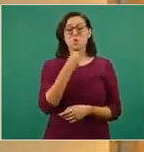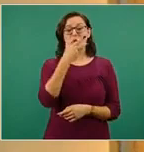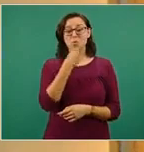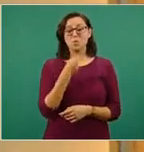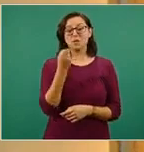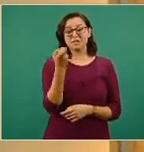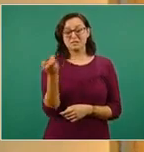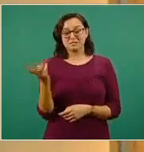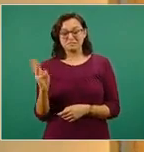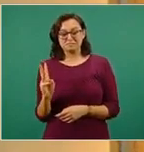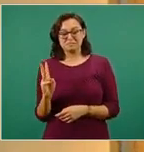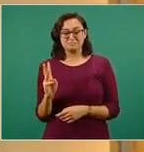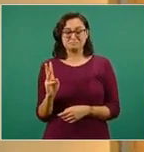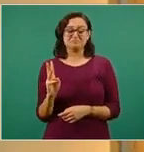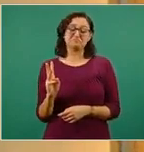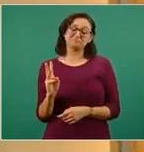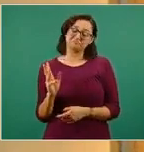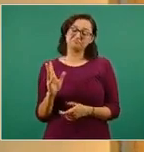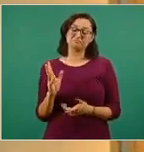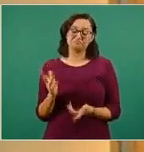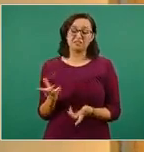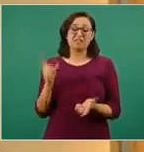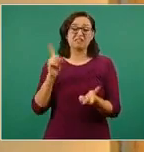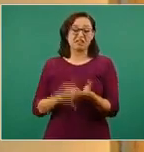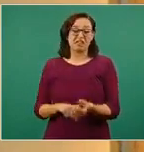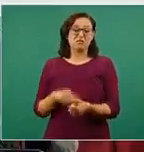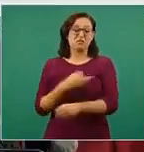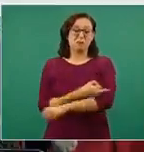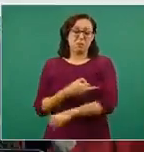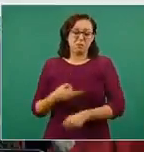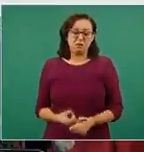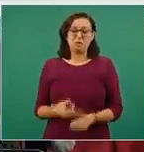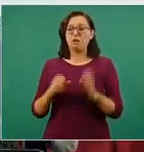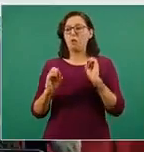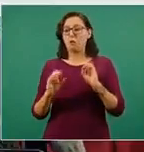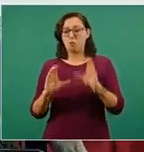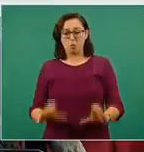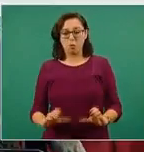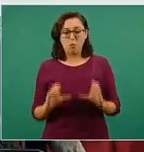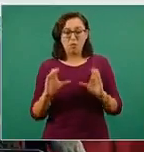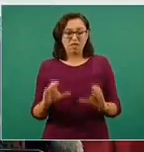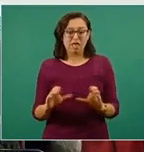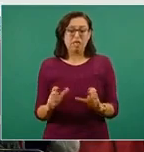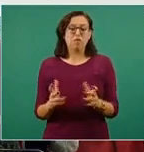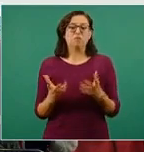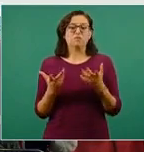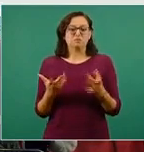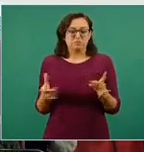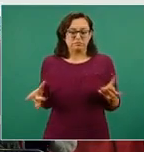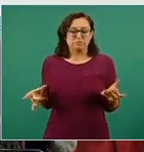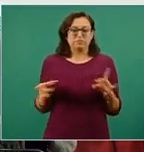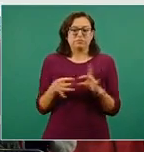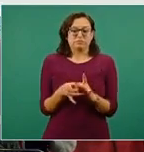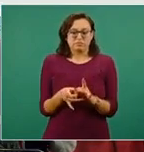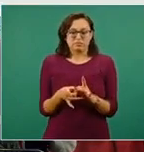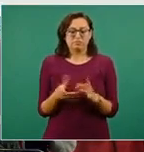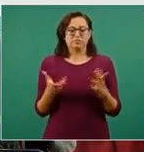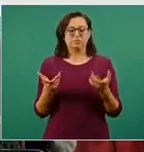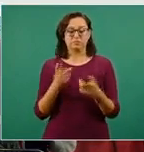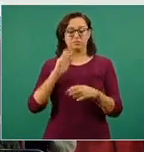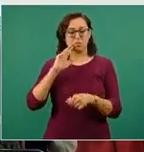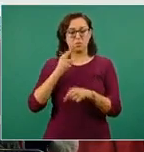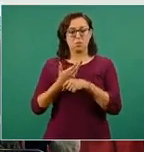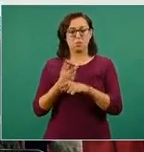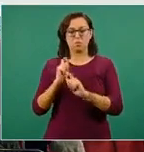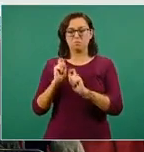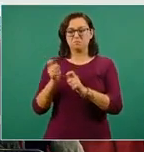posición de confianza, son personas que cuidan a estas niñas, que tienen vínculos afectivos, que tienen responsabilidad,